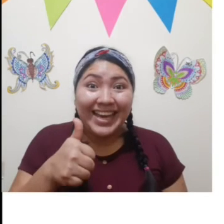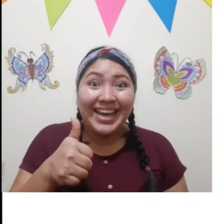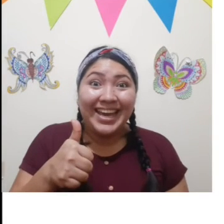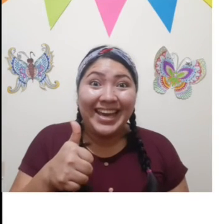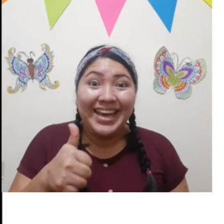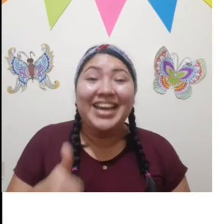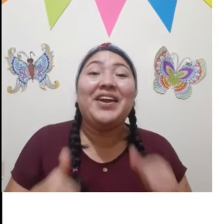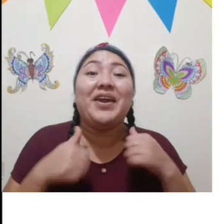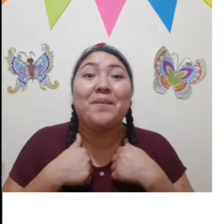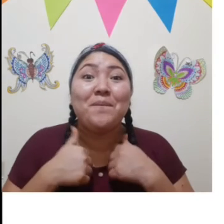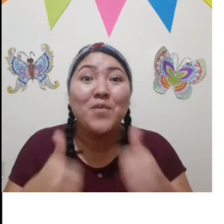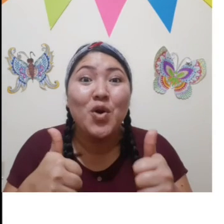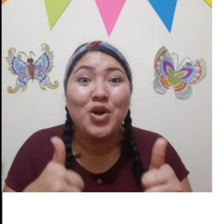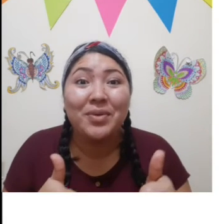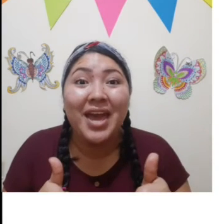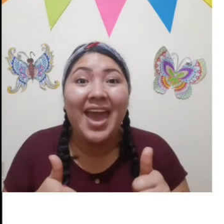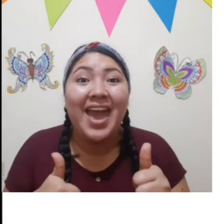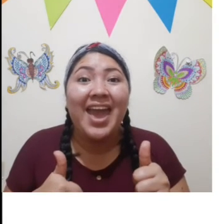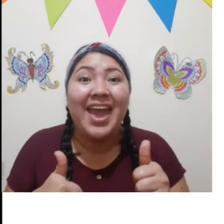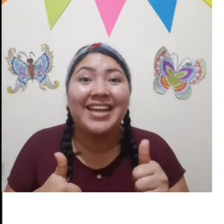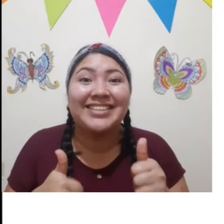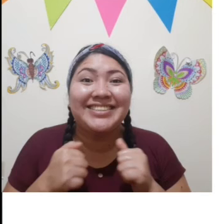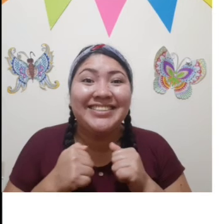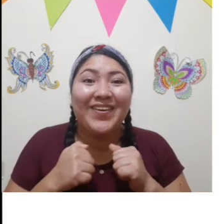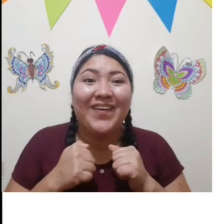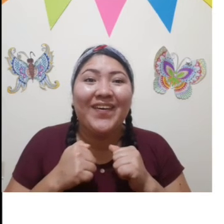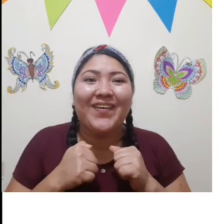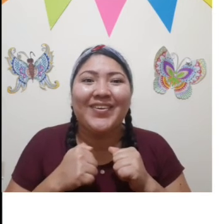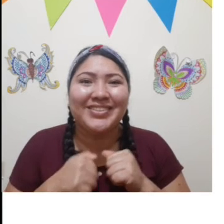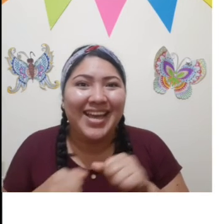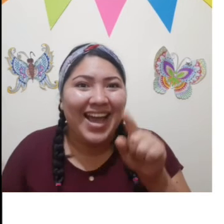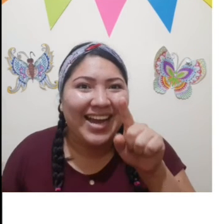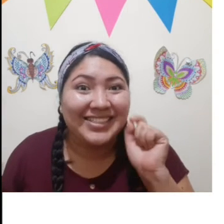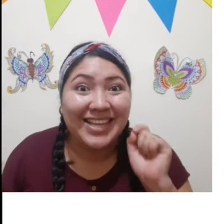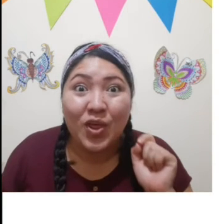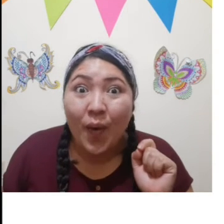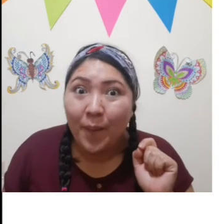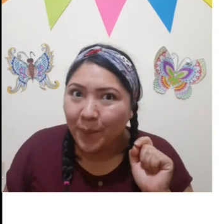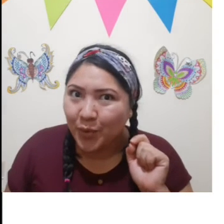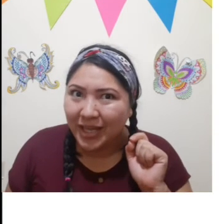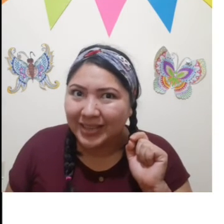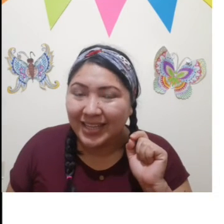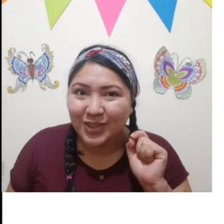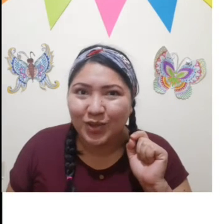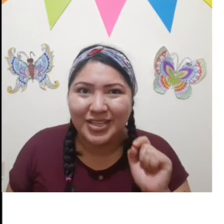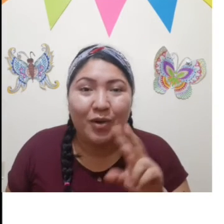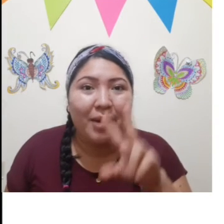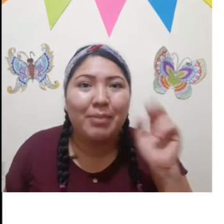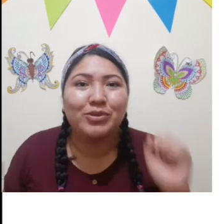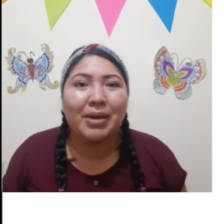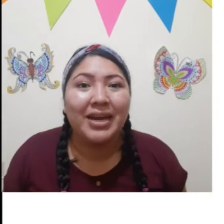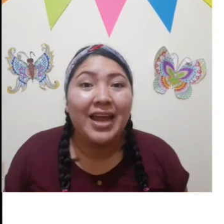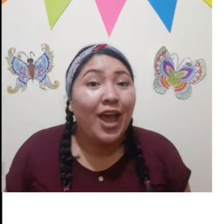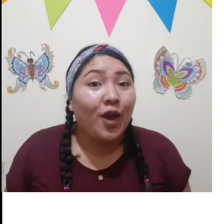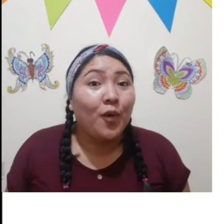sí muy bien chicos han estado muy atentos ahora